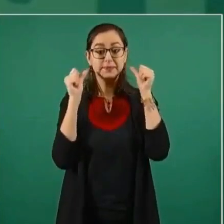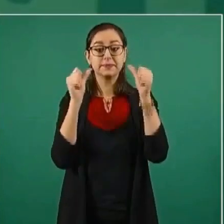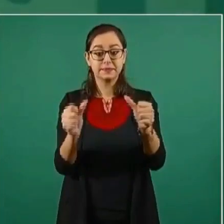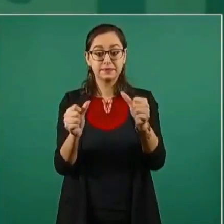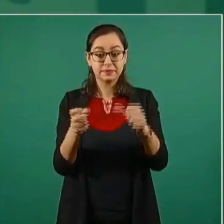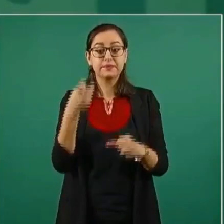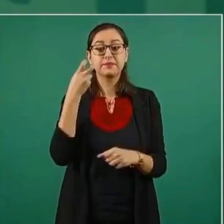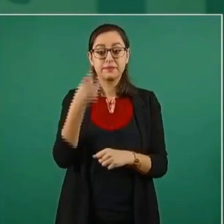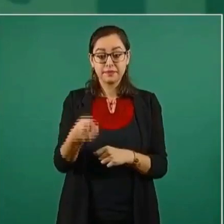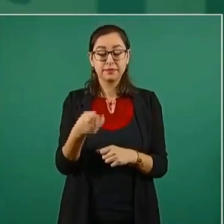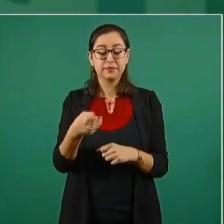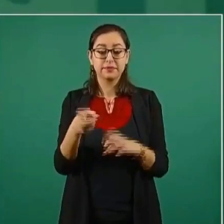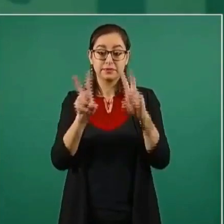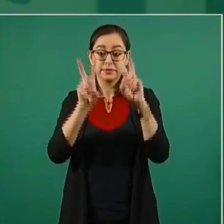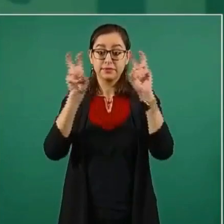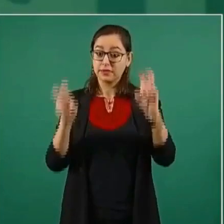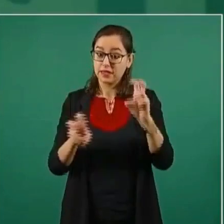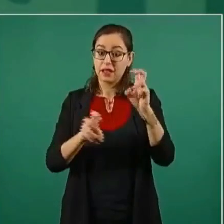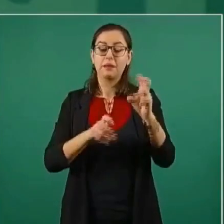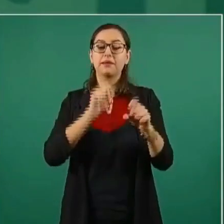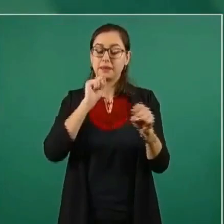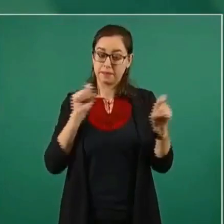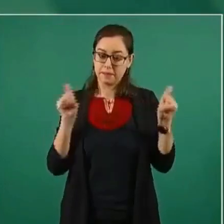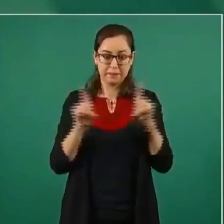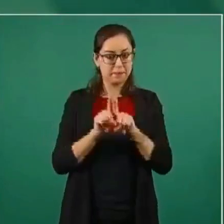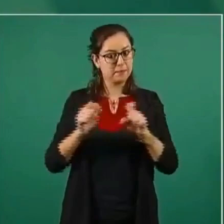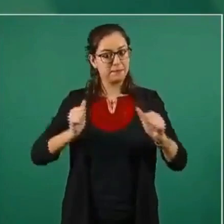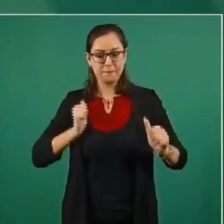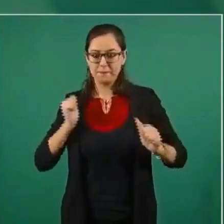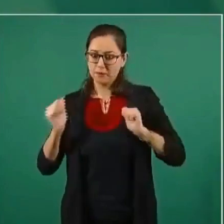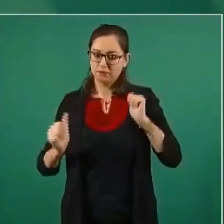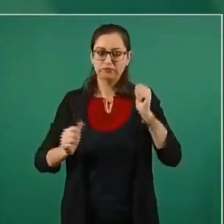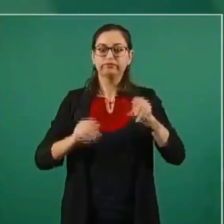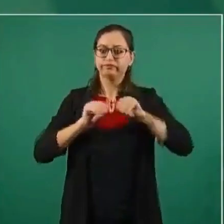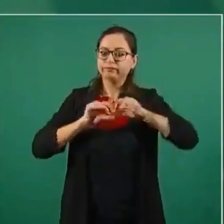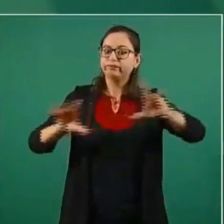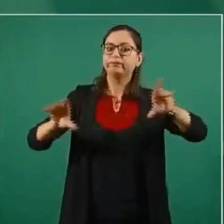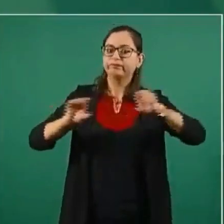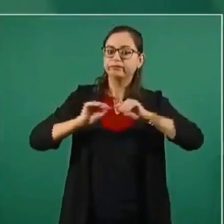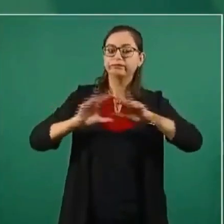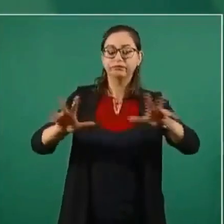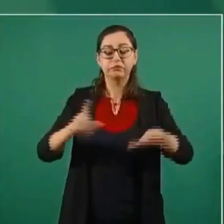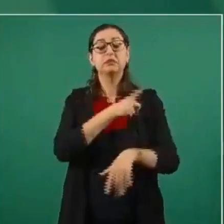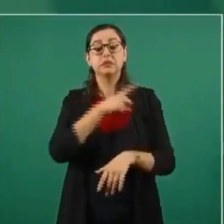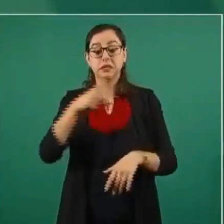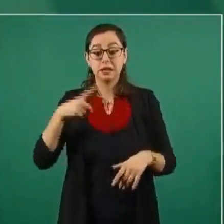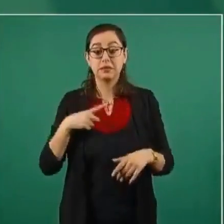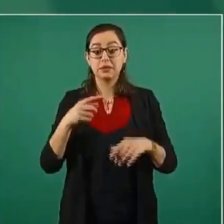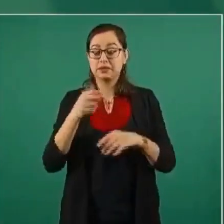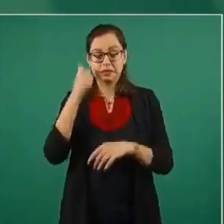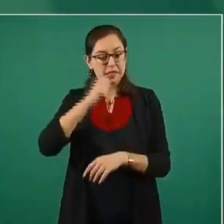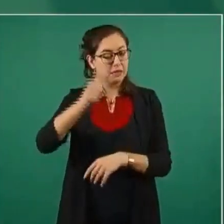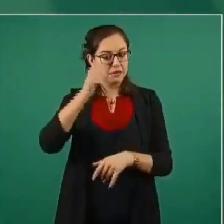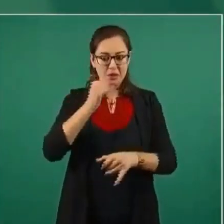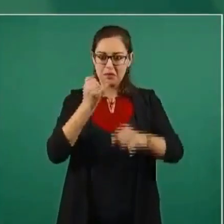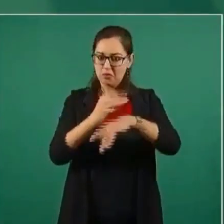ese terreno, ese campo de las redes sociales. De ahí hay que estar informando y informando.